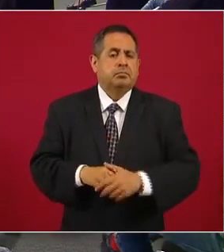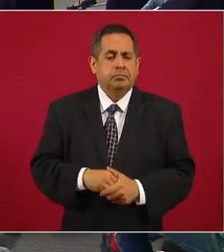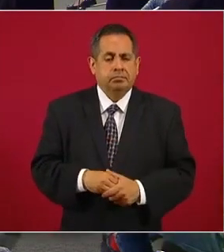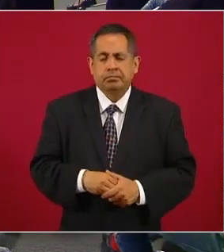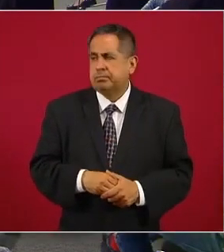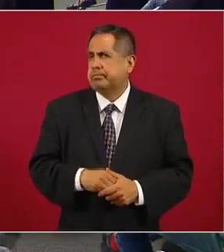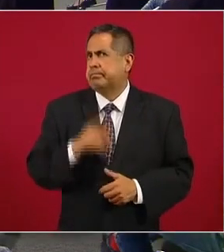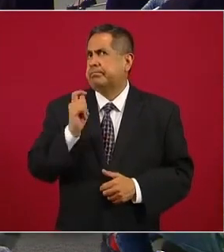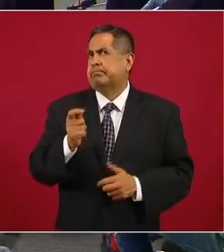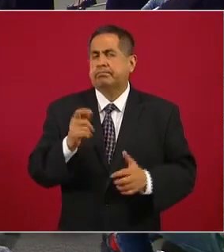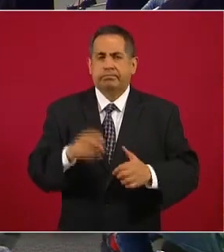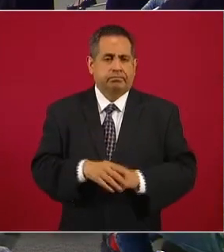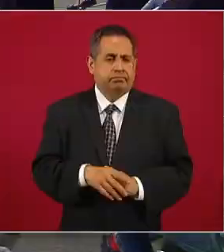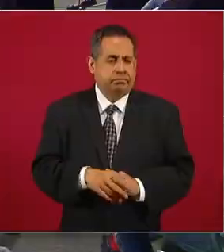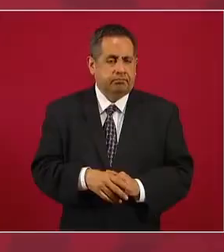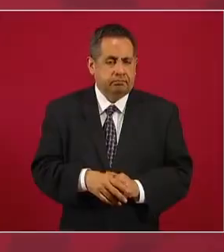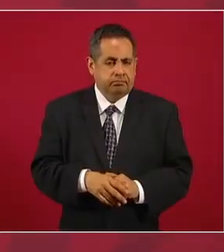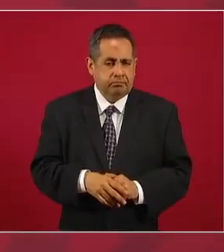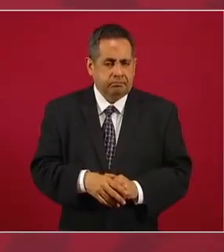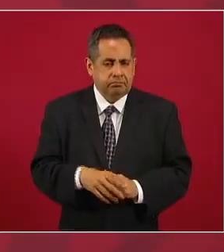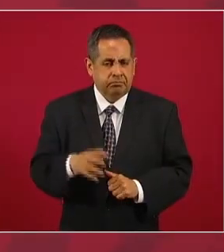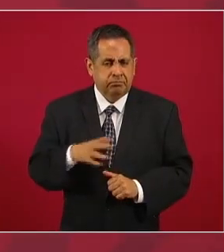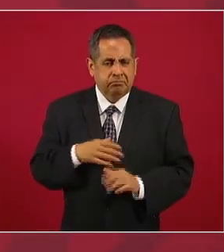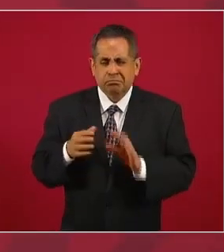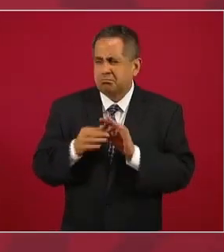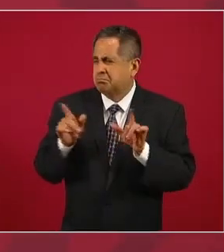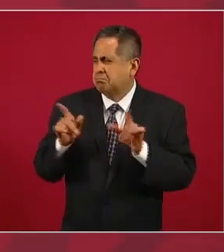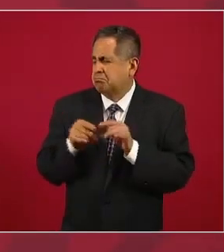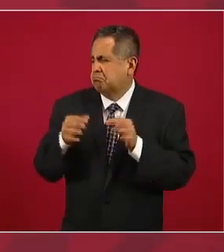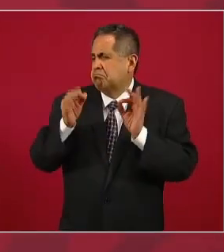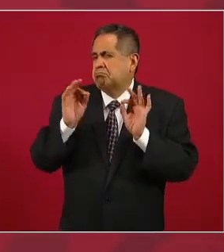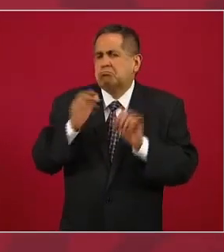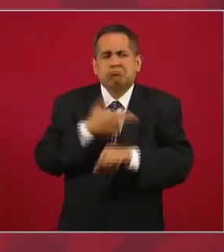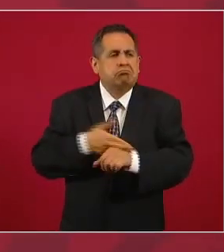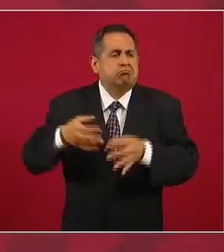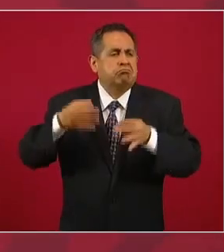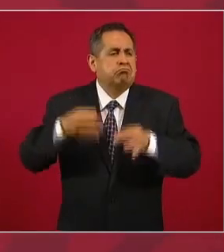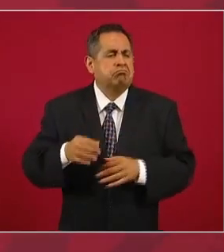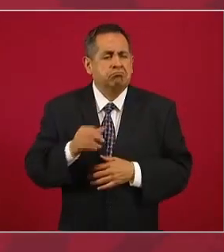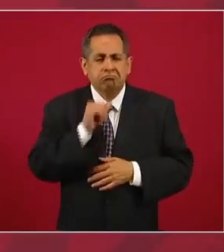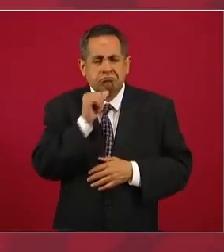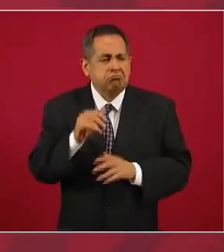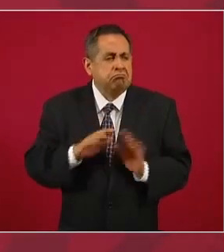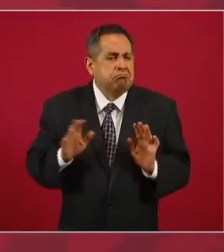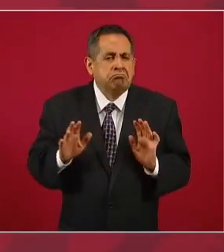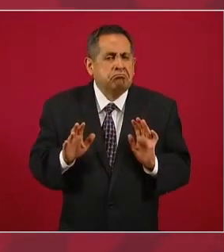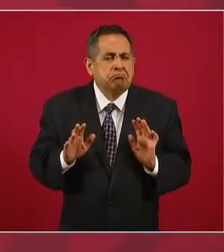vamos a decir, de formalidad. No es nada